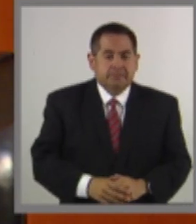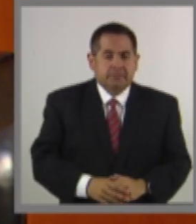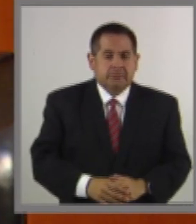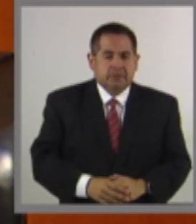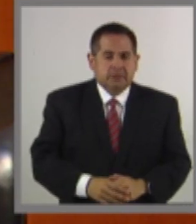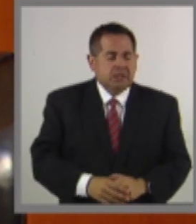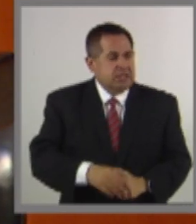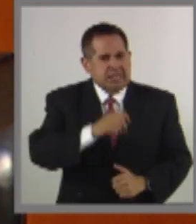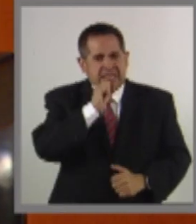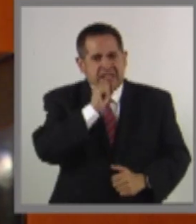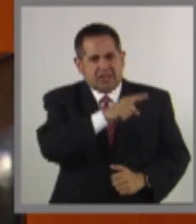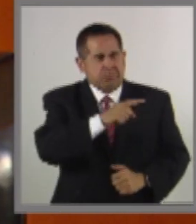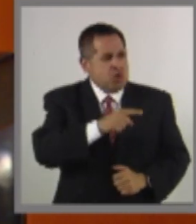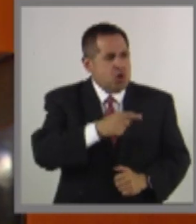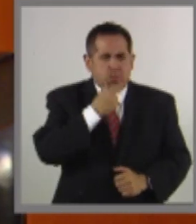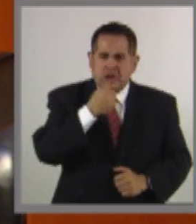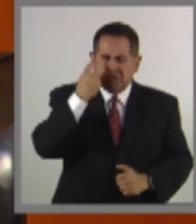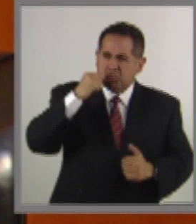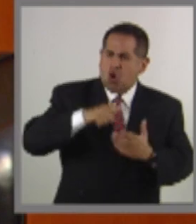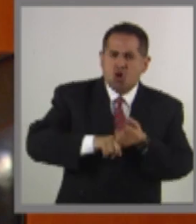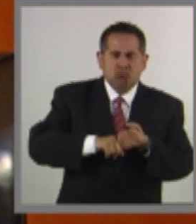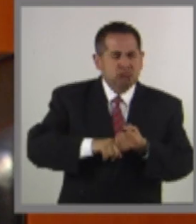Es además un hombre jovial.